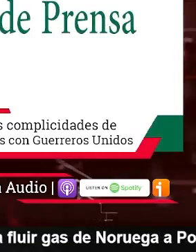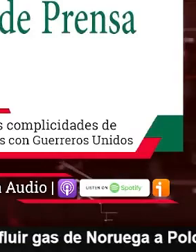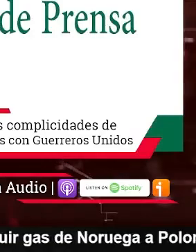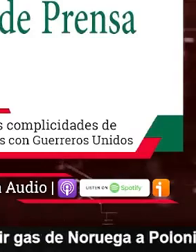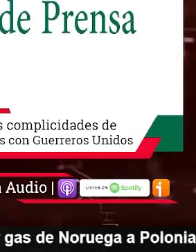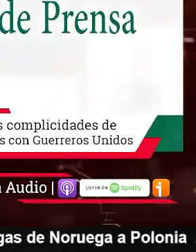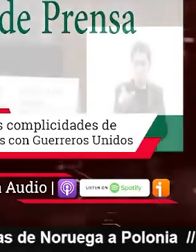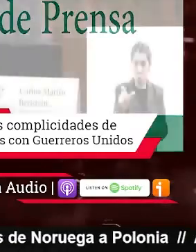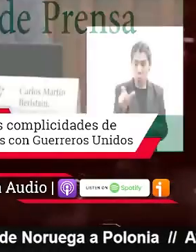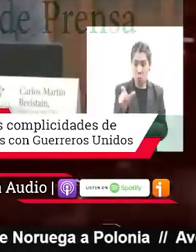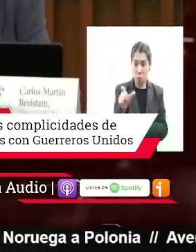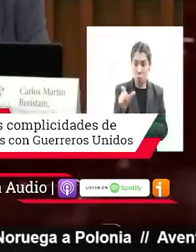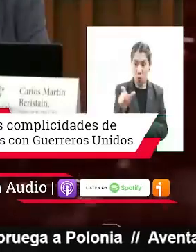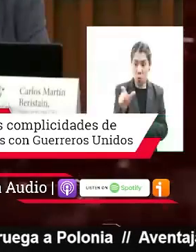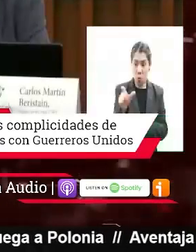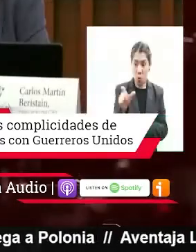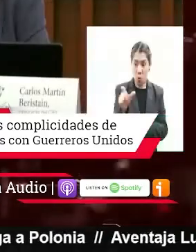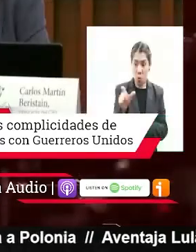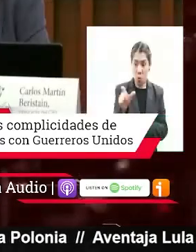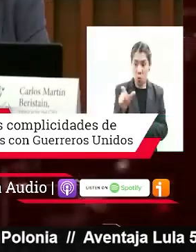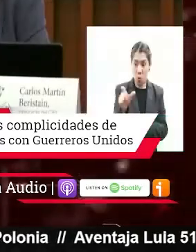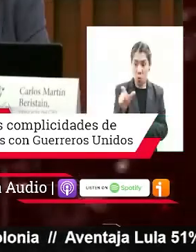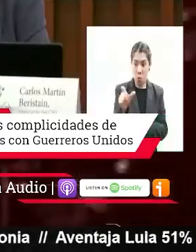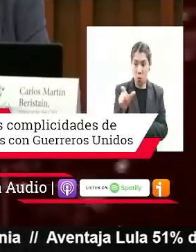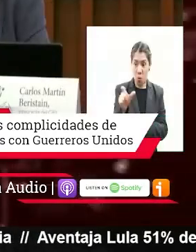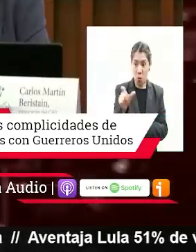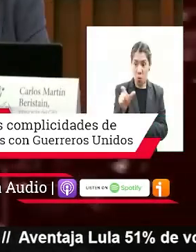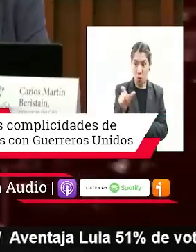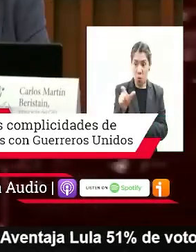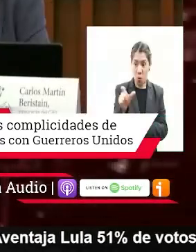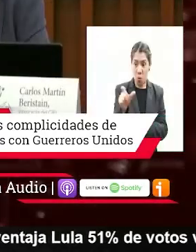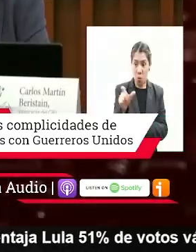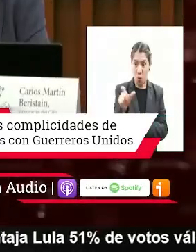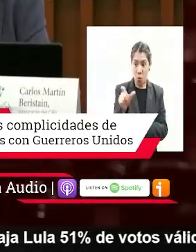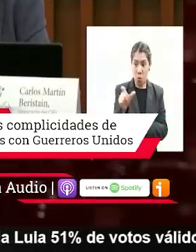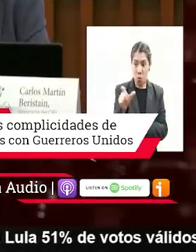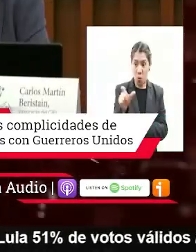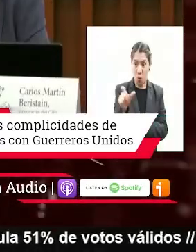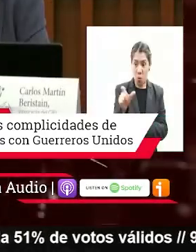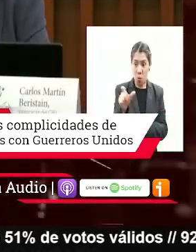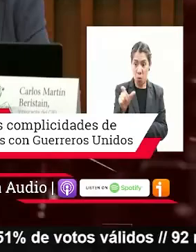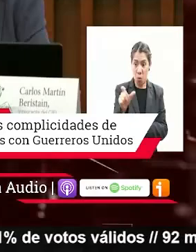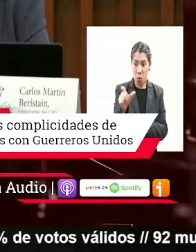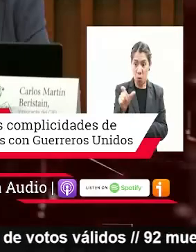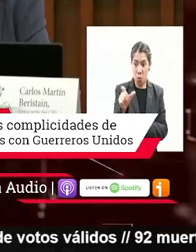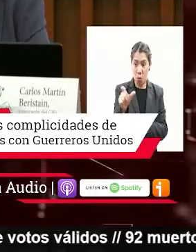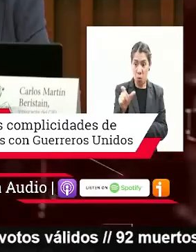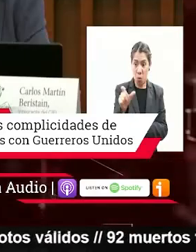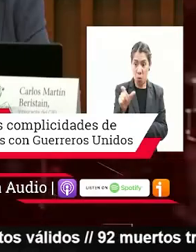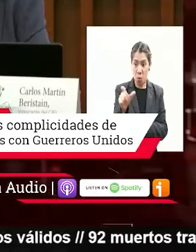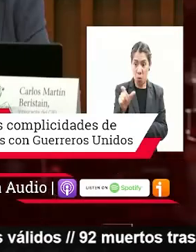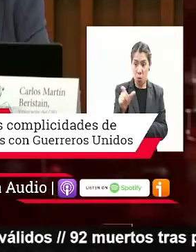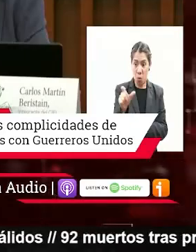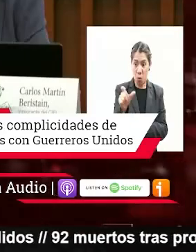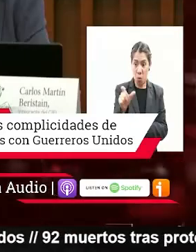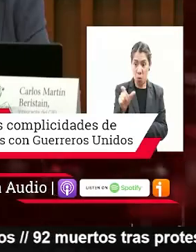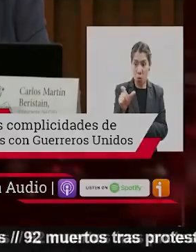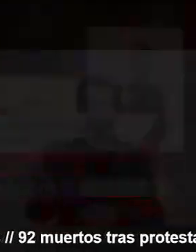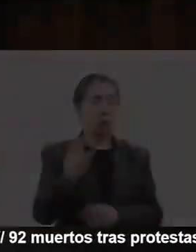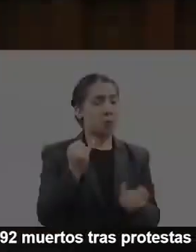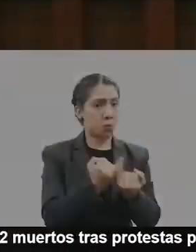verdad histórica, que fue una falsificación de los hechos que querían hacerle creer a la sociedad. Tenemos un corte al respecto,